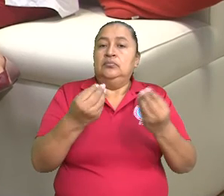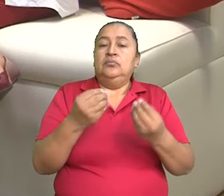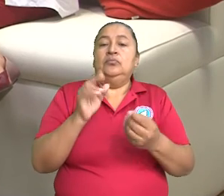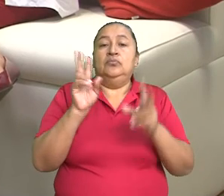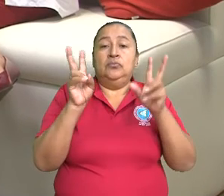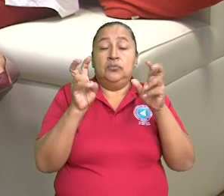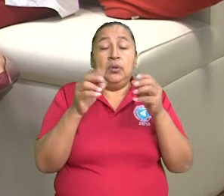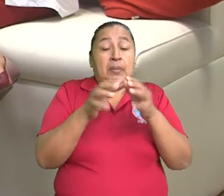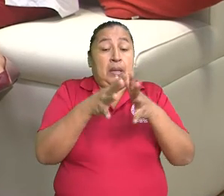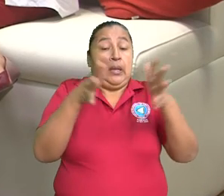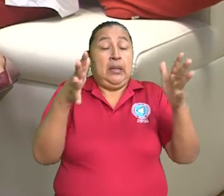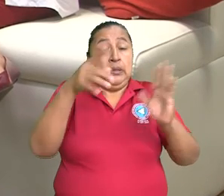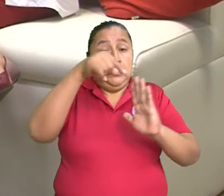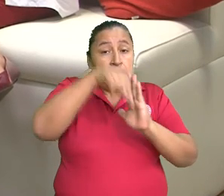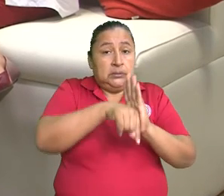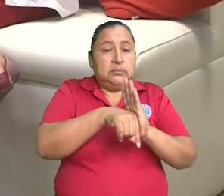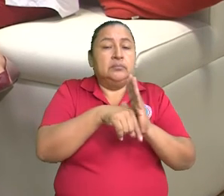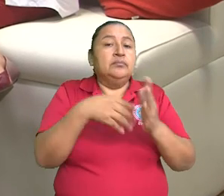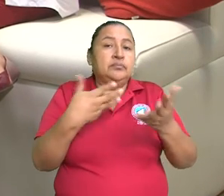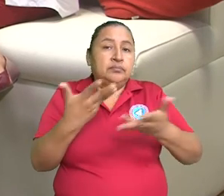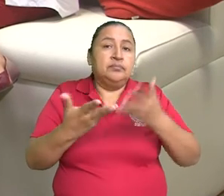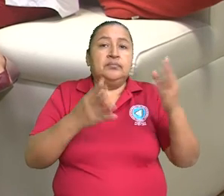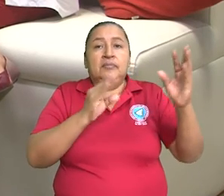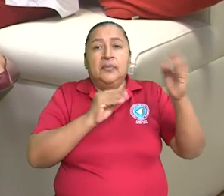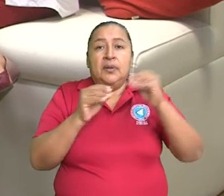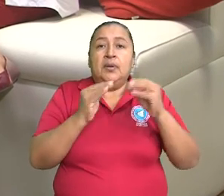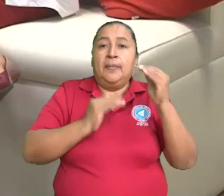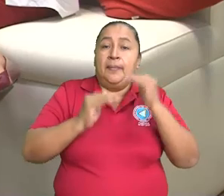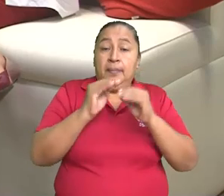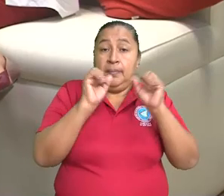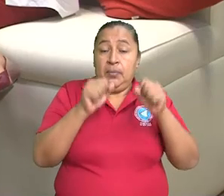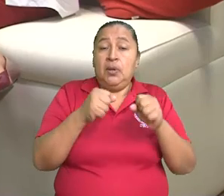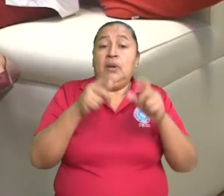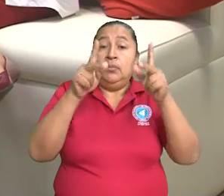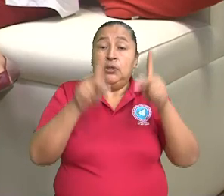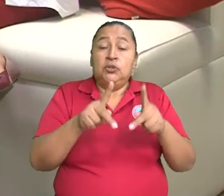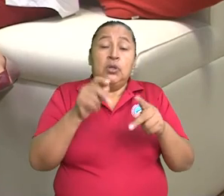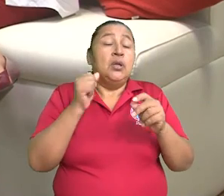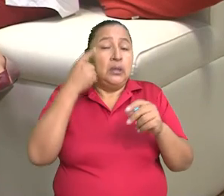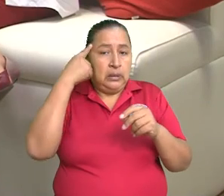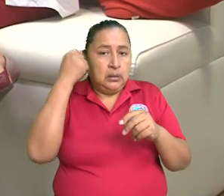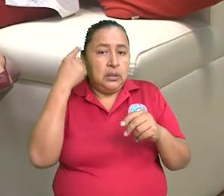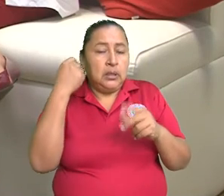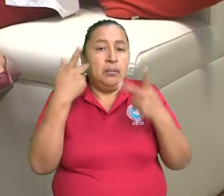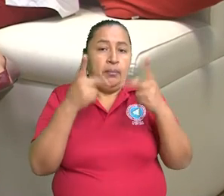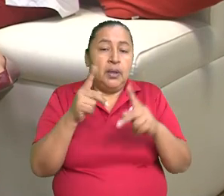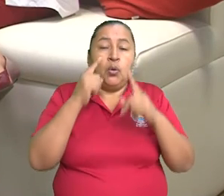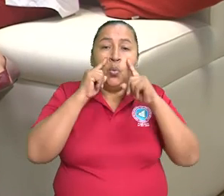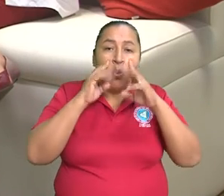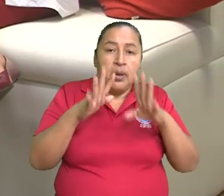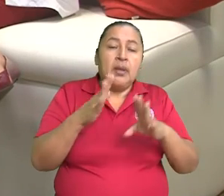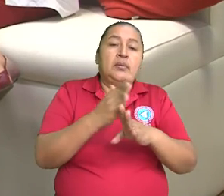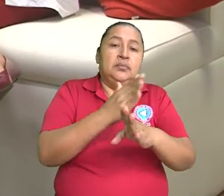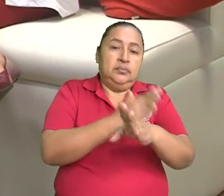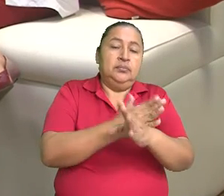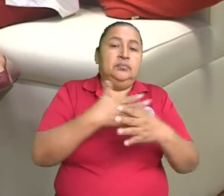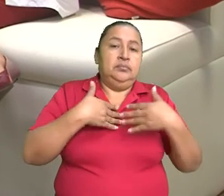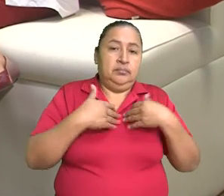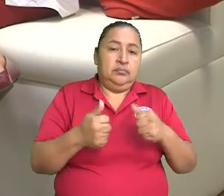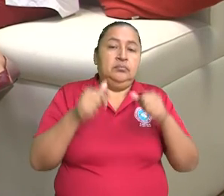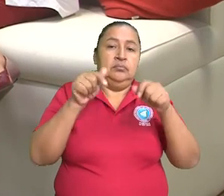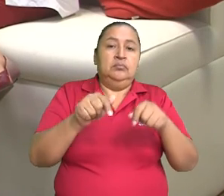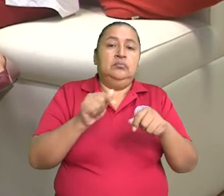tema bastante amplio, pues tratamos de hablar lo más que se pueda para que las pacientes comprendan, pero prevenir es